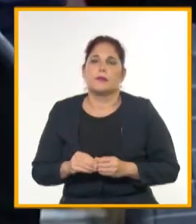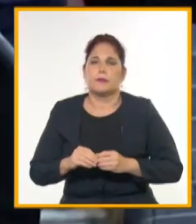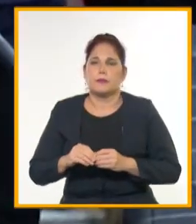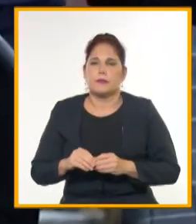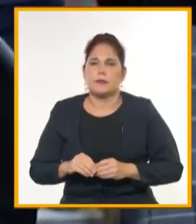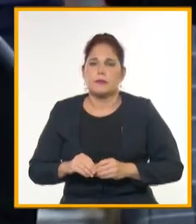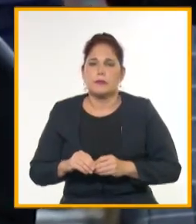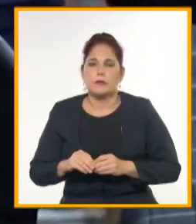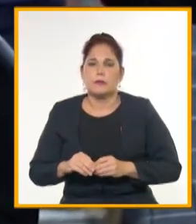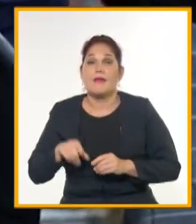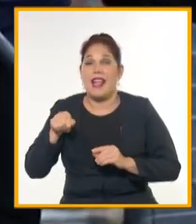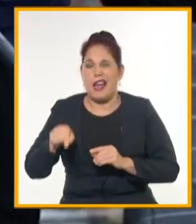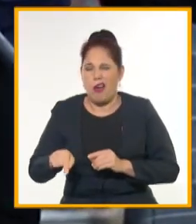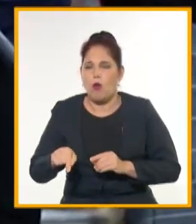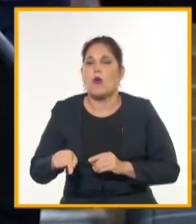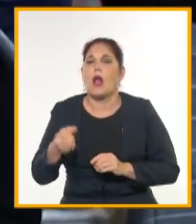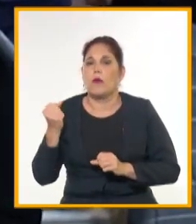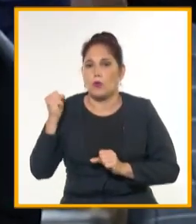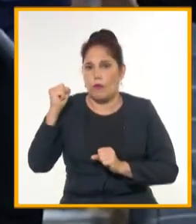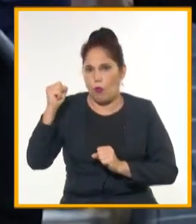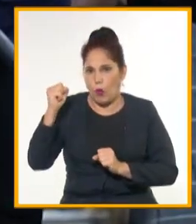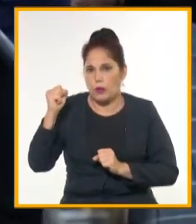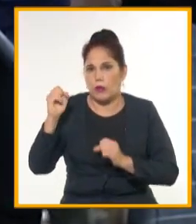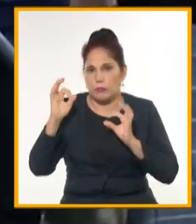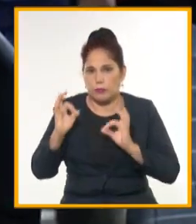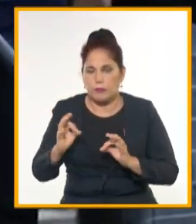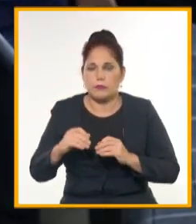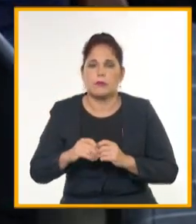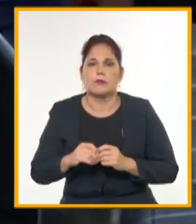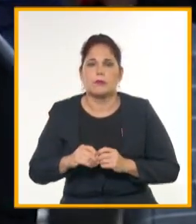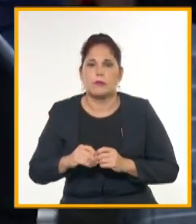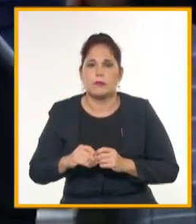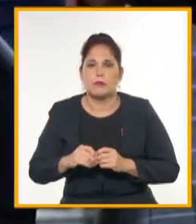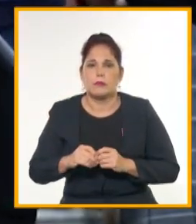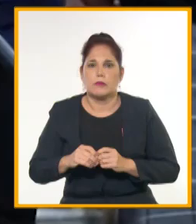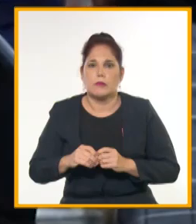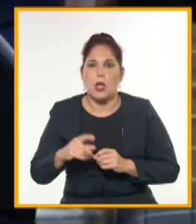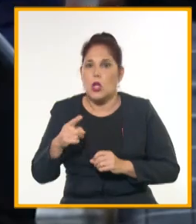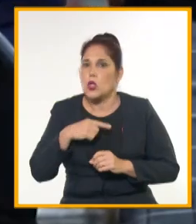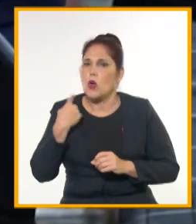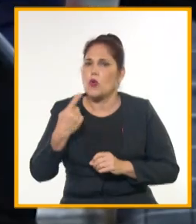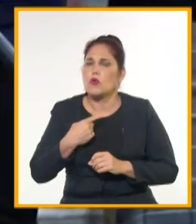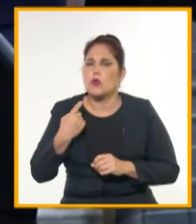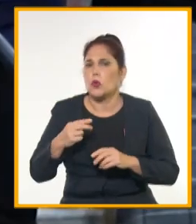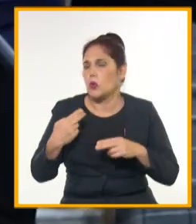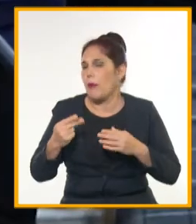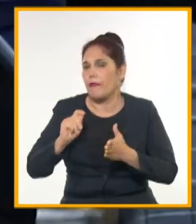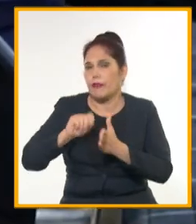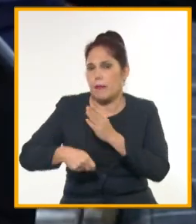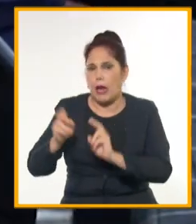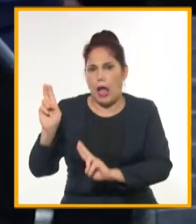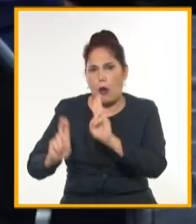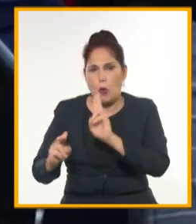a tomar un nuevo rumbo. Y no estamos aquí solo para firmar un